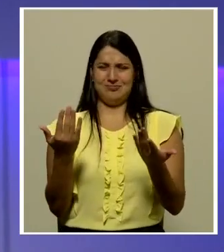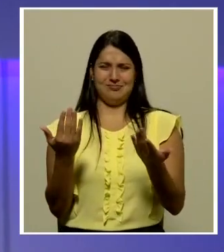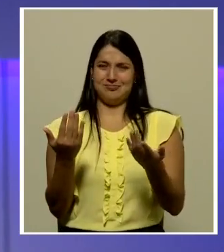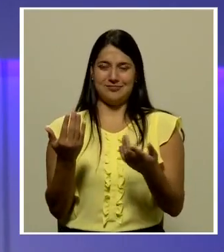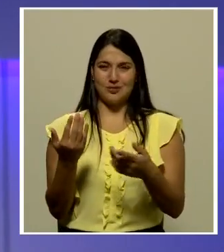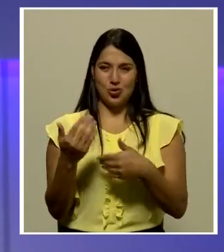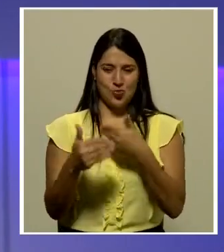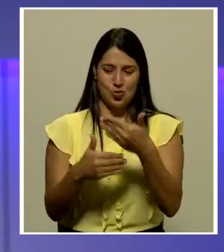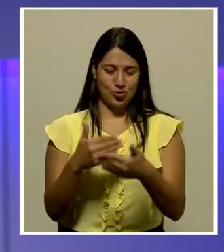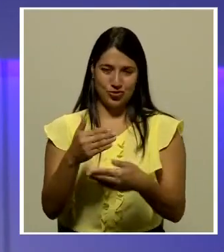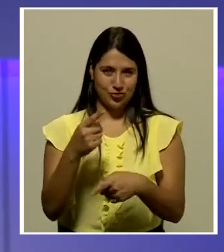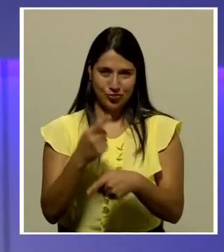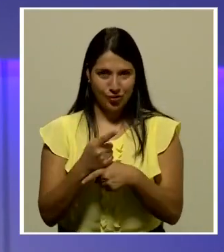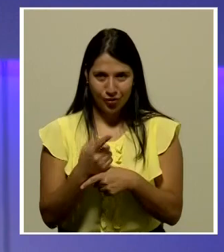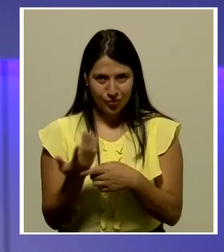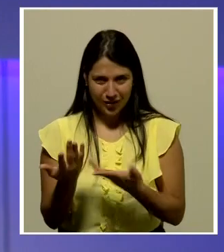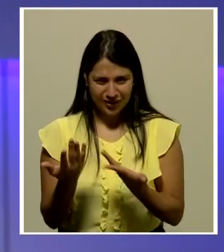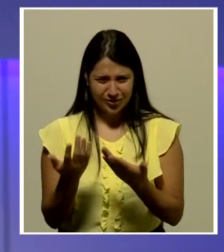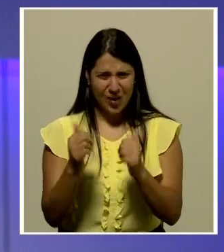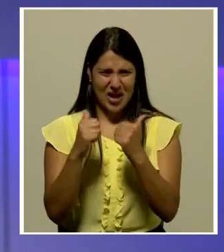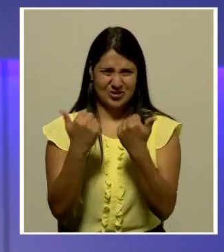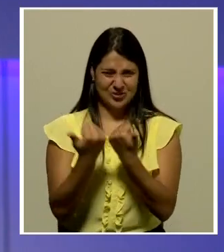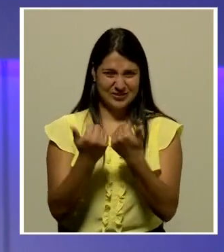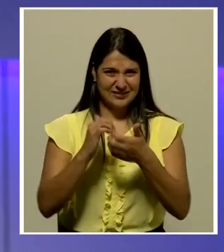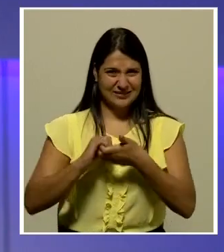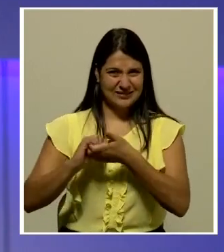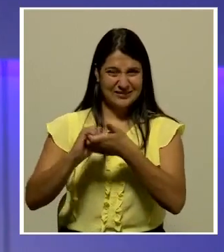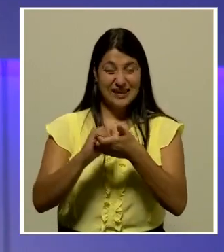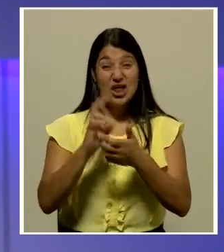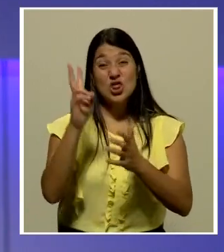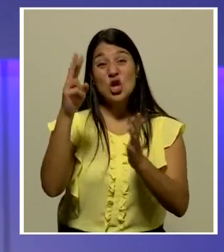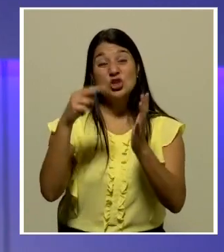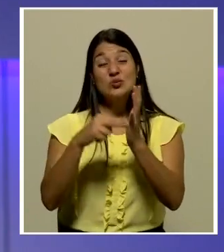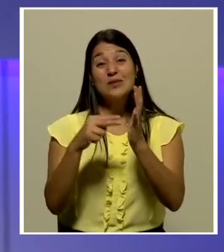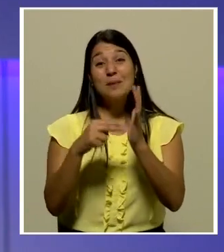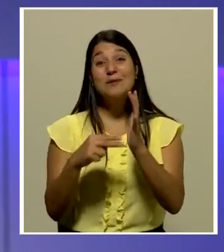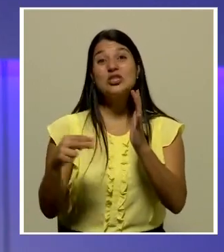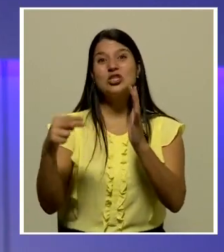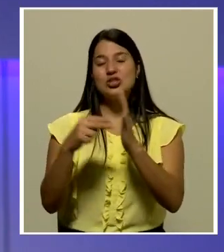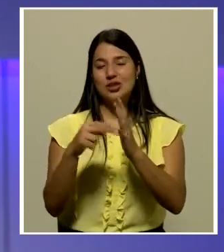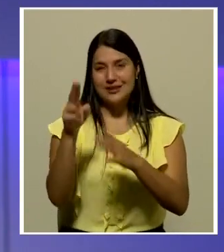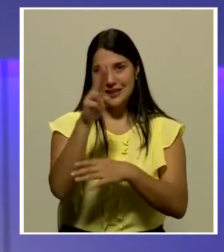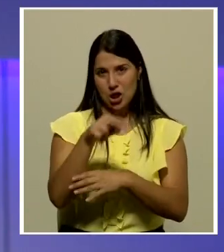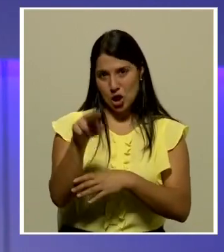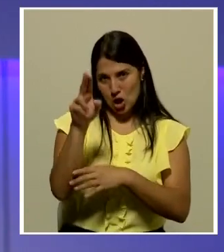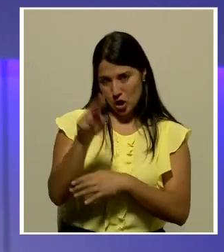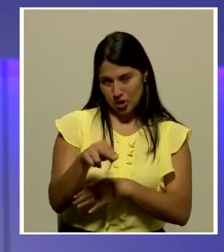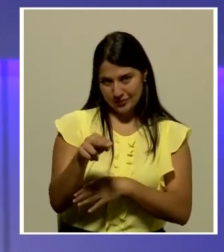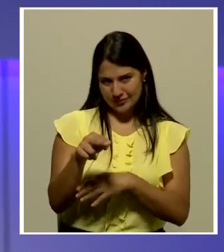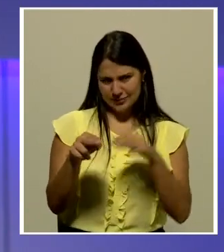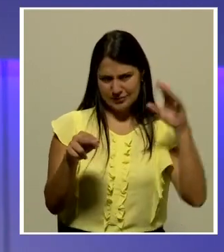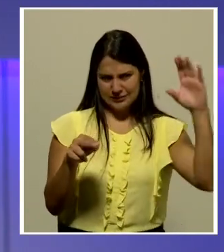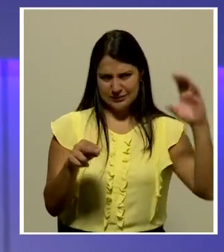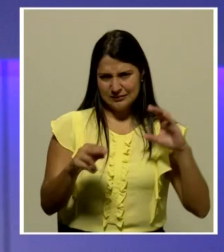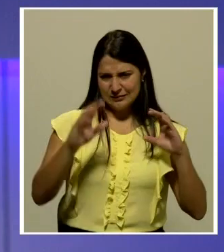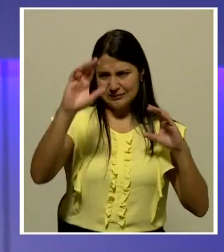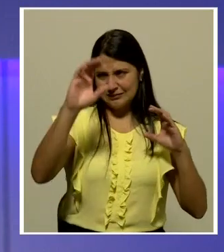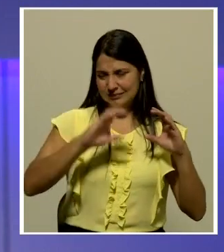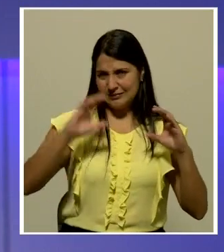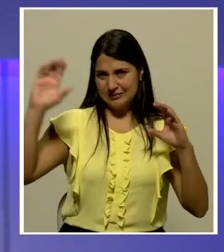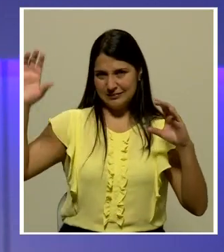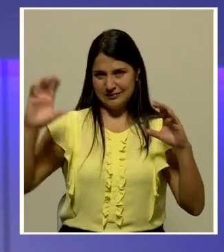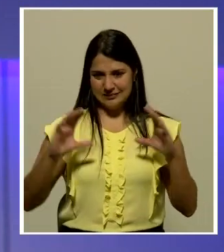caso se está viendo ahora, otros 2.000 millones de colones. Entonces, La pregunta que uno se hace es,